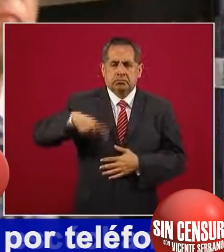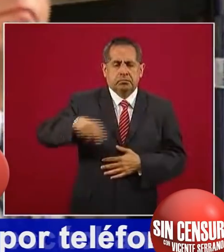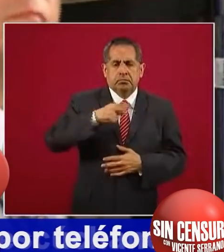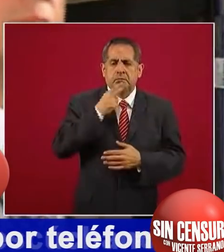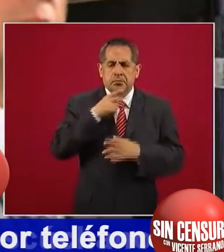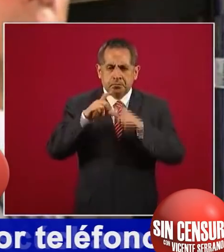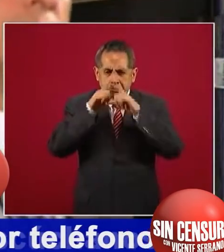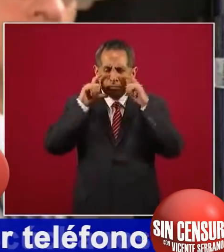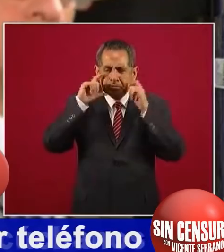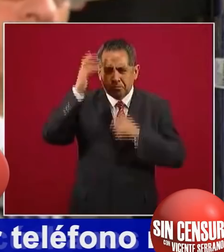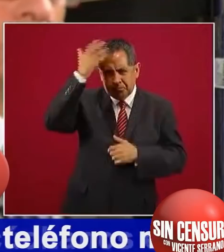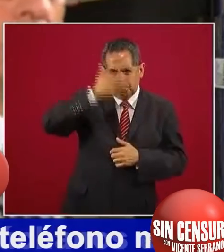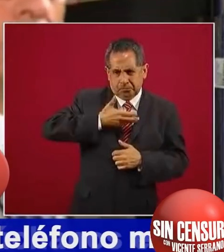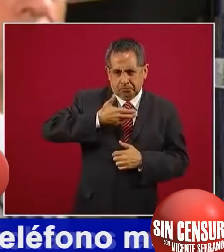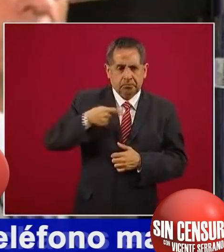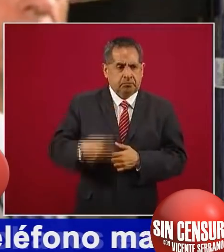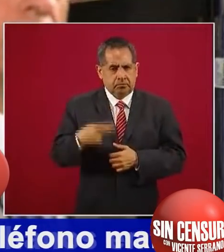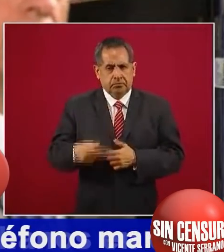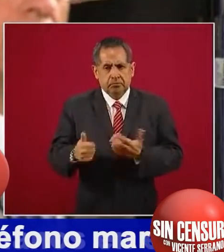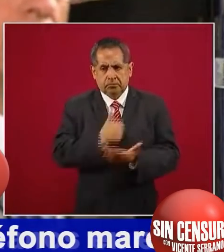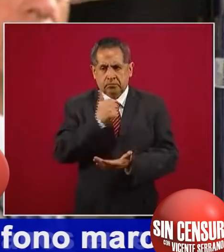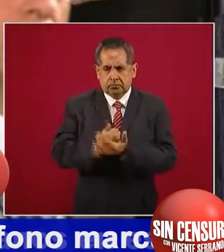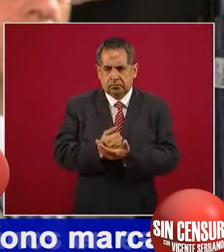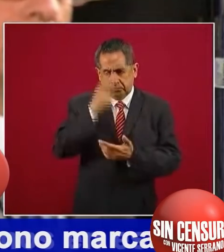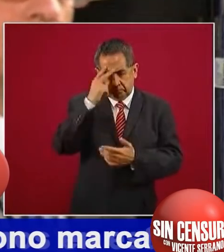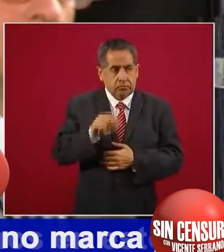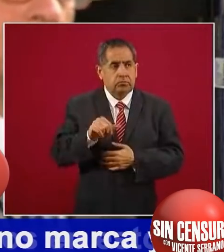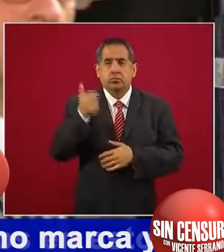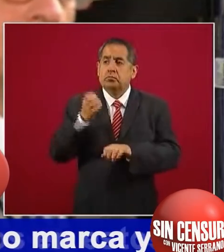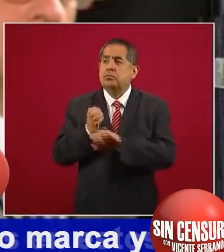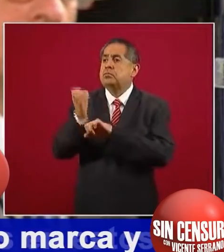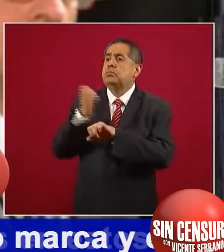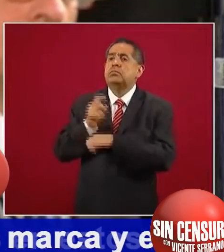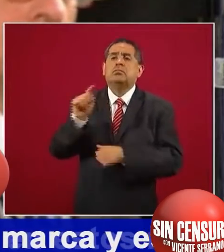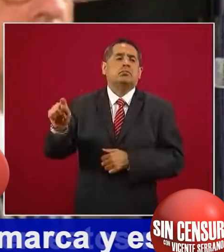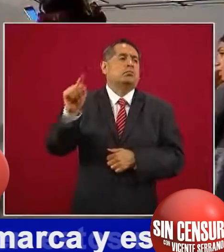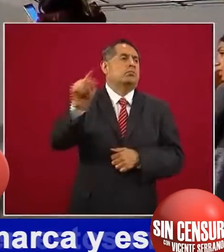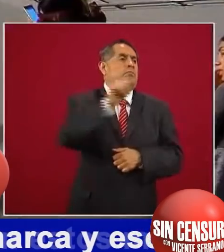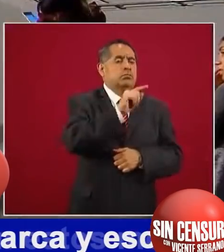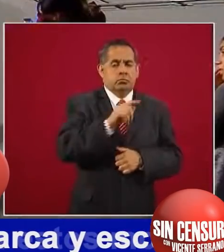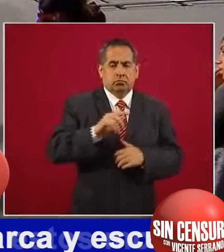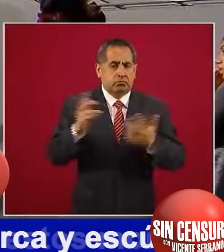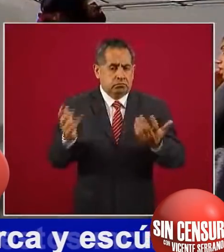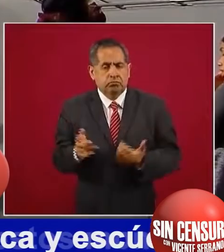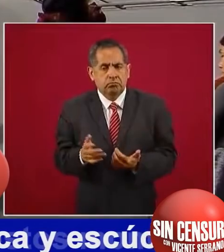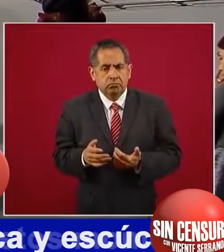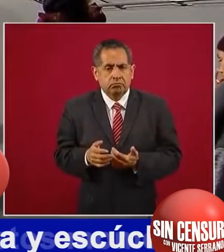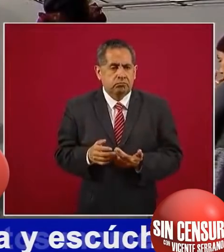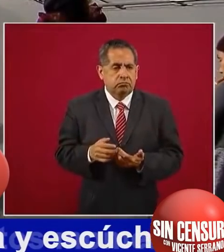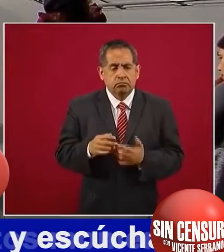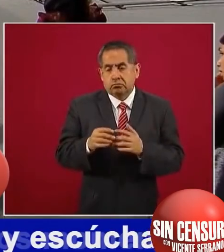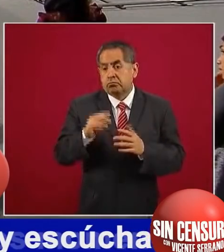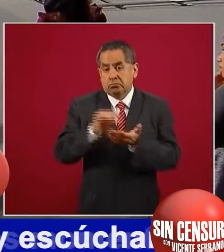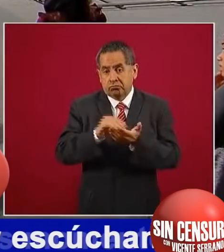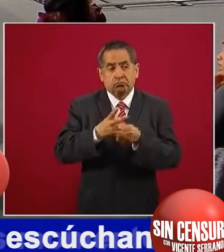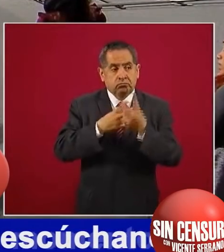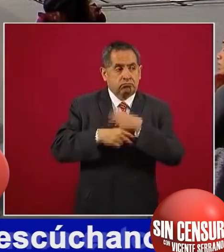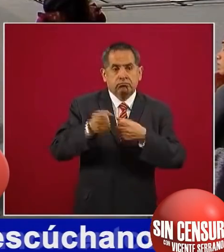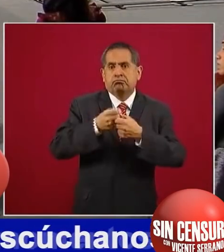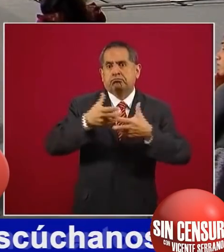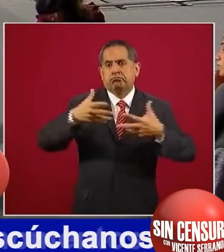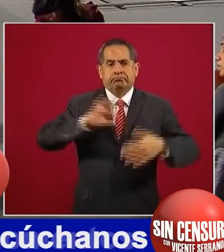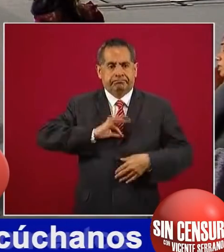mascarilla están aquí en la capital del país y no así en algunos estados donde pues permanecen estos repuntes o estos contagios